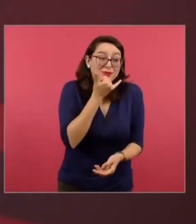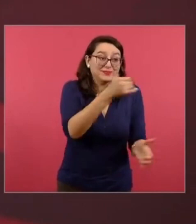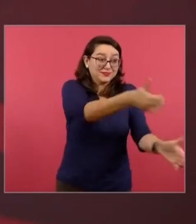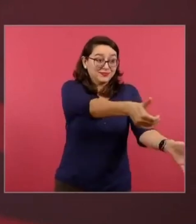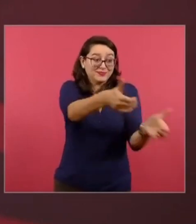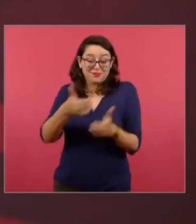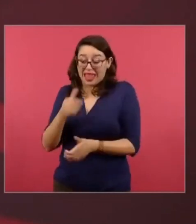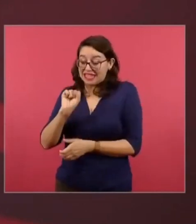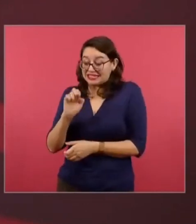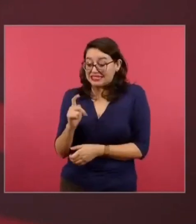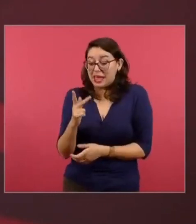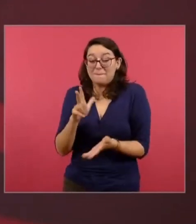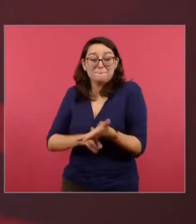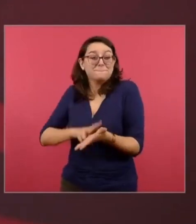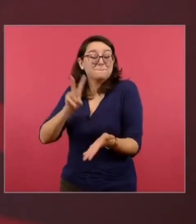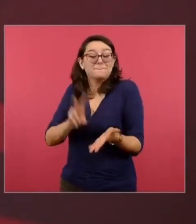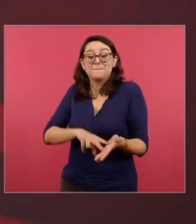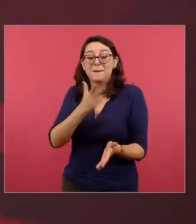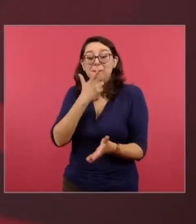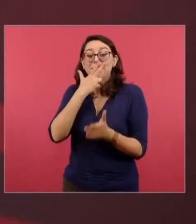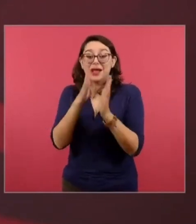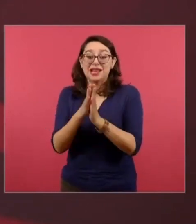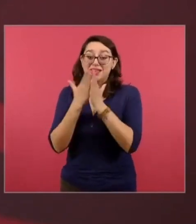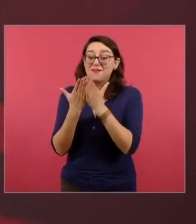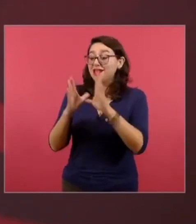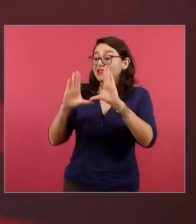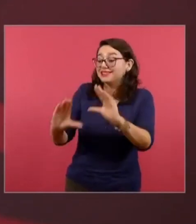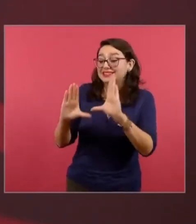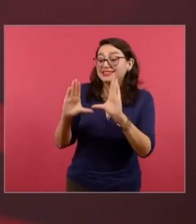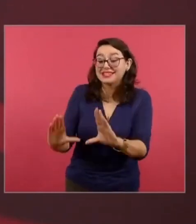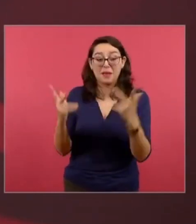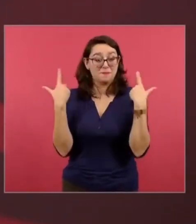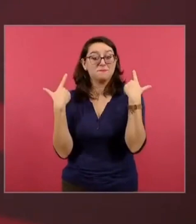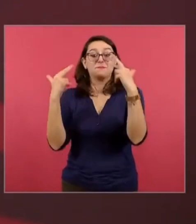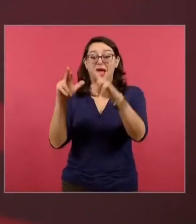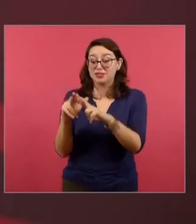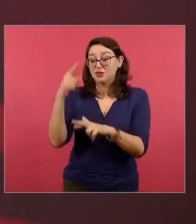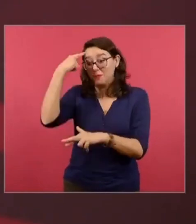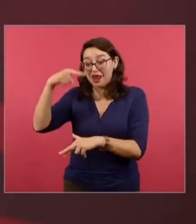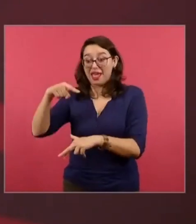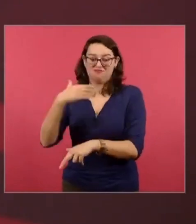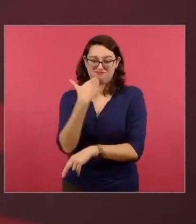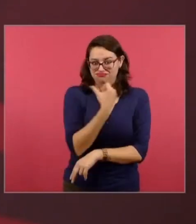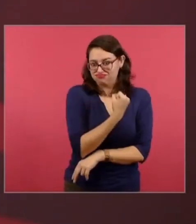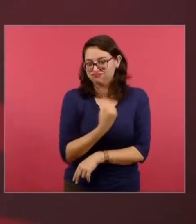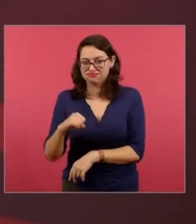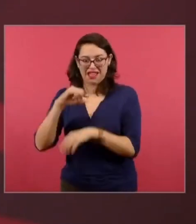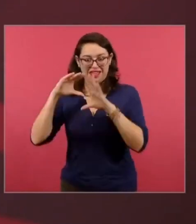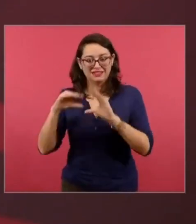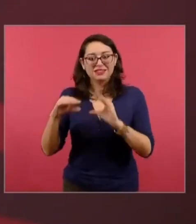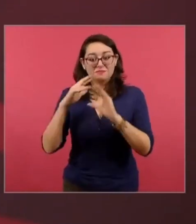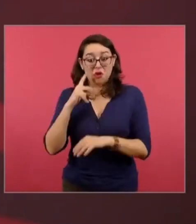Pública y una de las herramientas principales que va a tener el magisterio para la reivindicación de su labor. Entonces sí